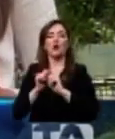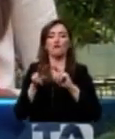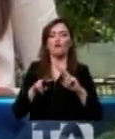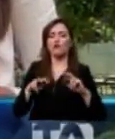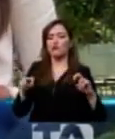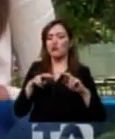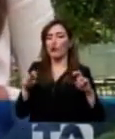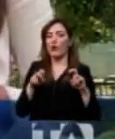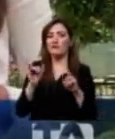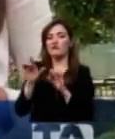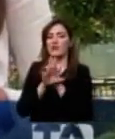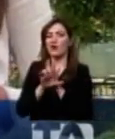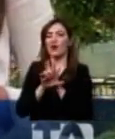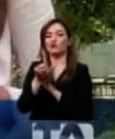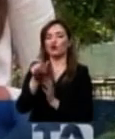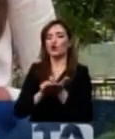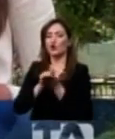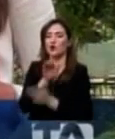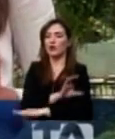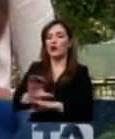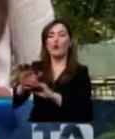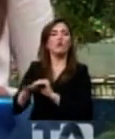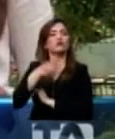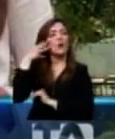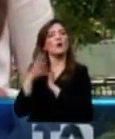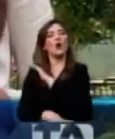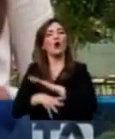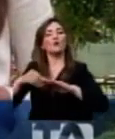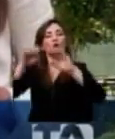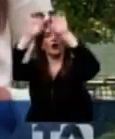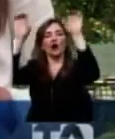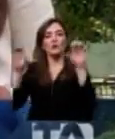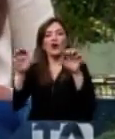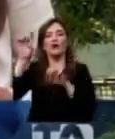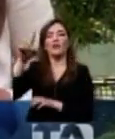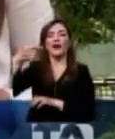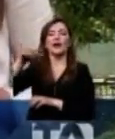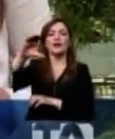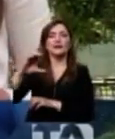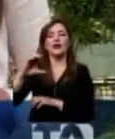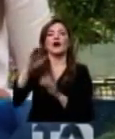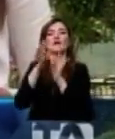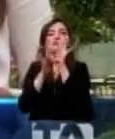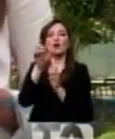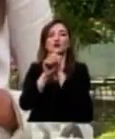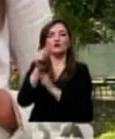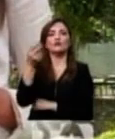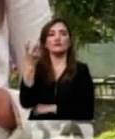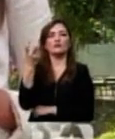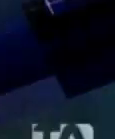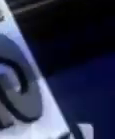irregularidades la adjudicación del campo petrolero sigue con el consorcio de hesse en abril de 2012